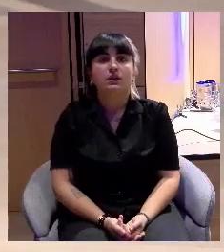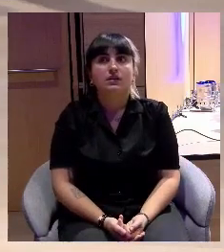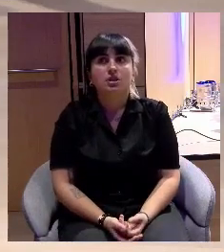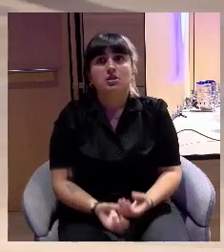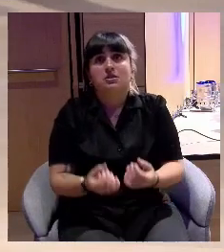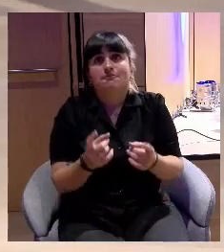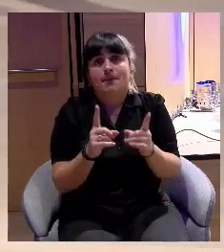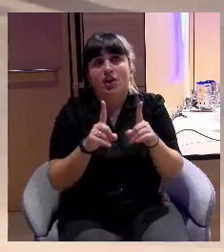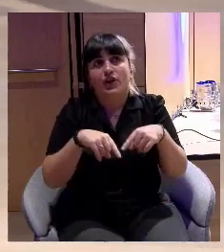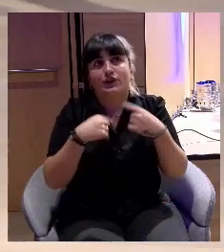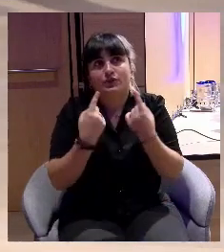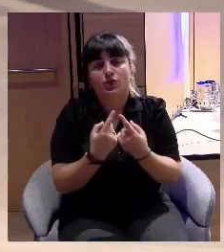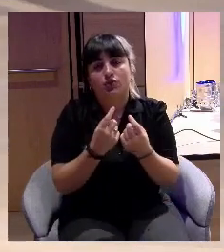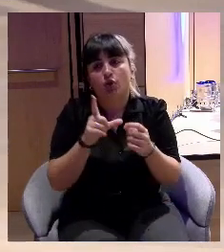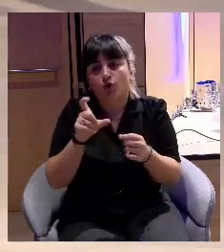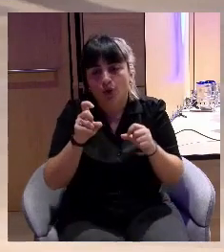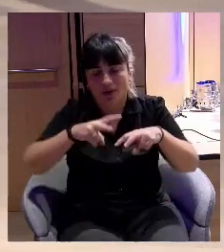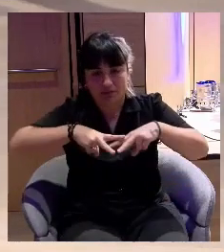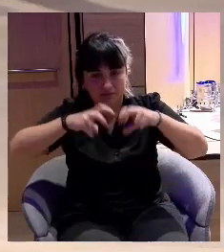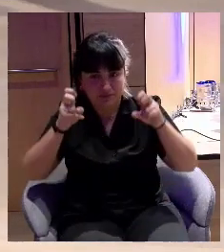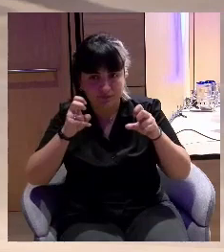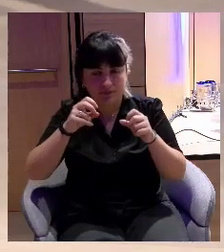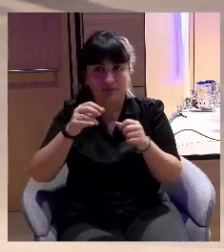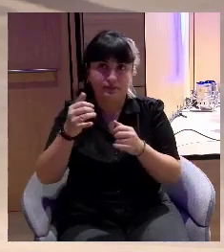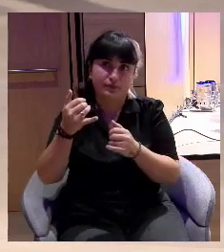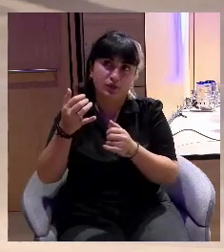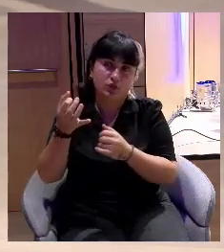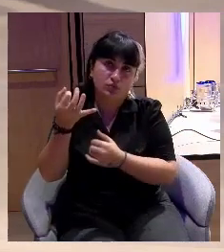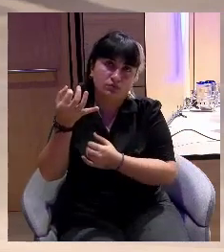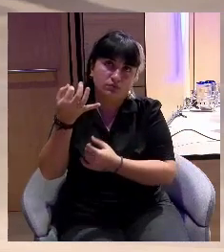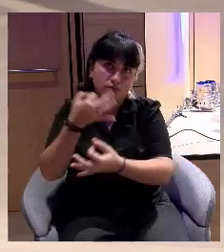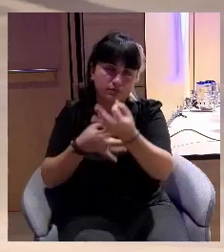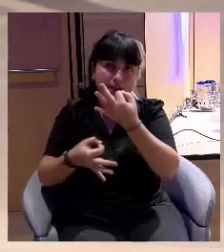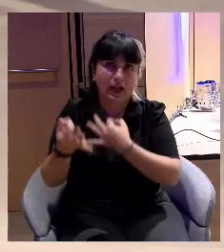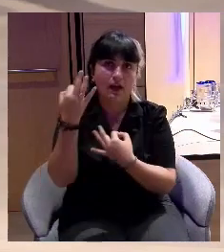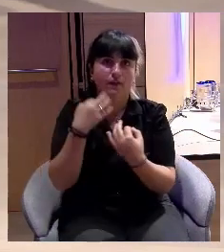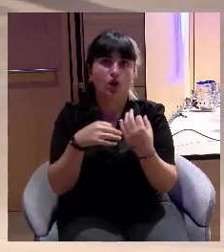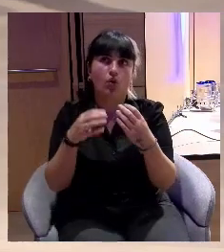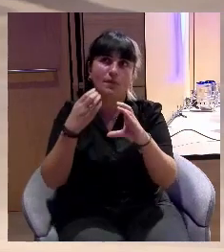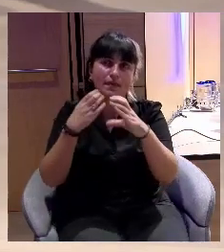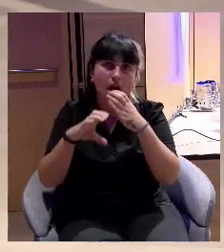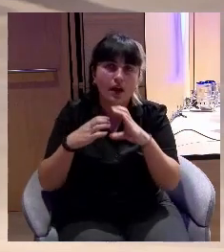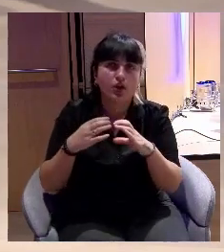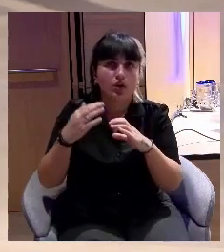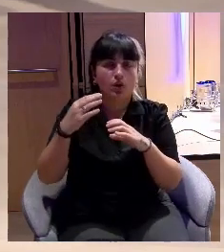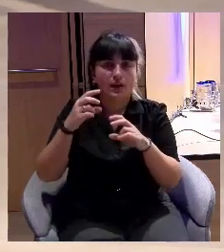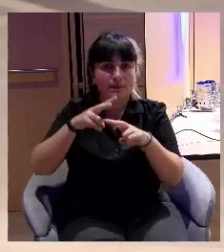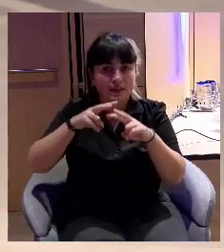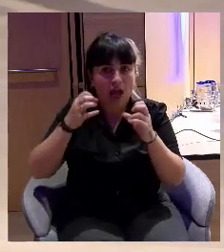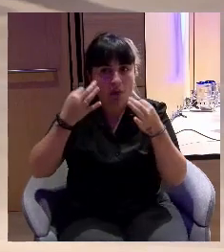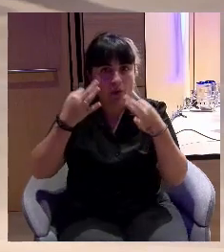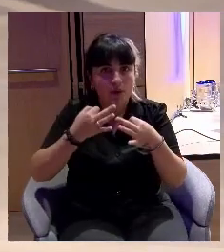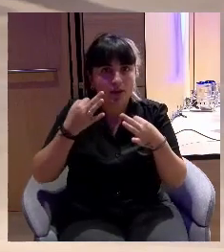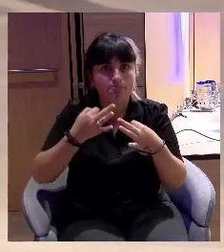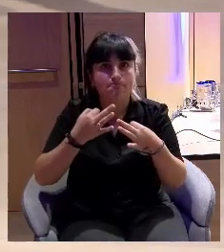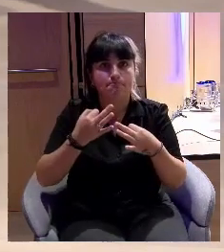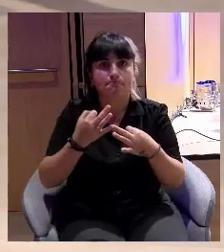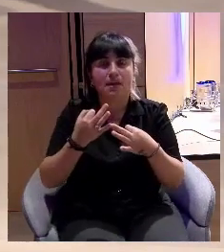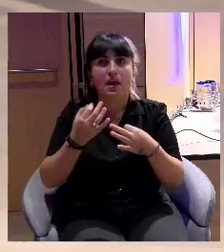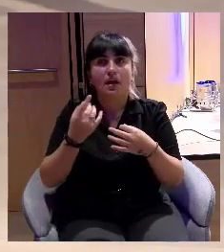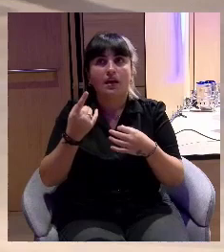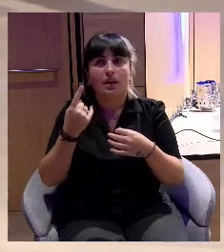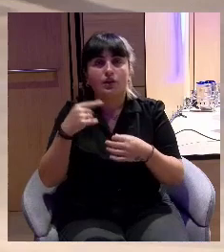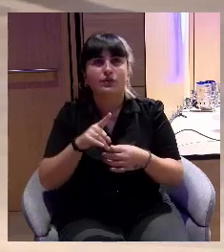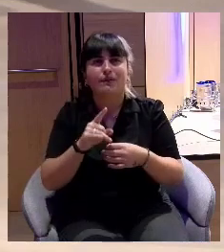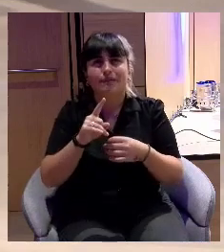fuentes, siempre chequeables y siempre aportadas por la comunidad, y fuimos los únicos que mantuvimos el número que terminó siendo. Porque durante las 4 de